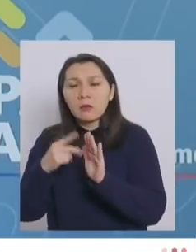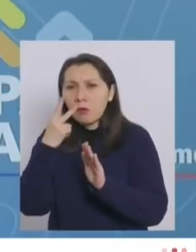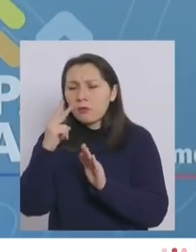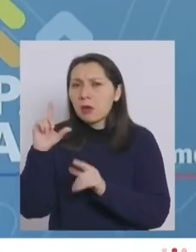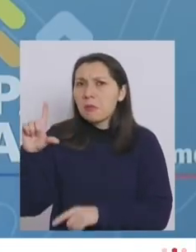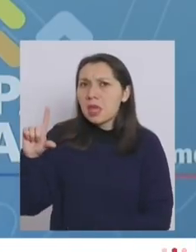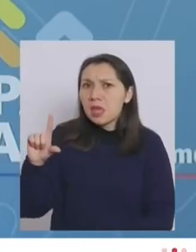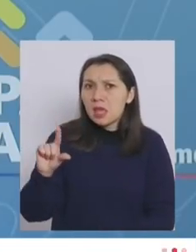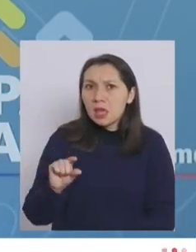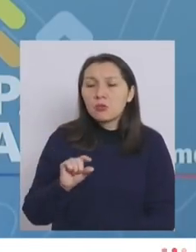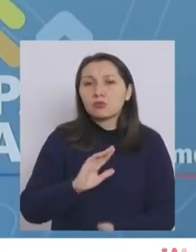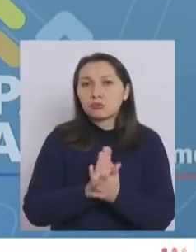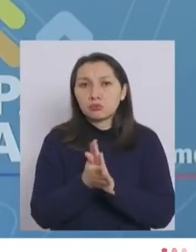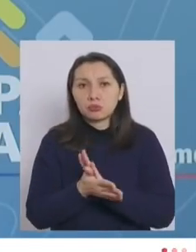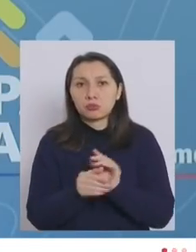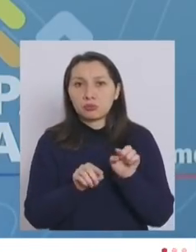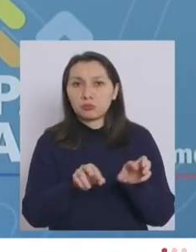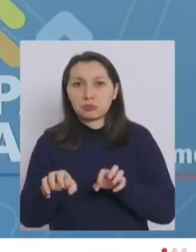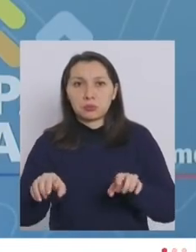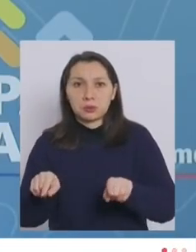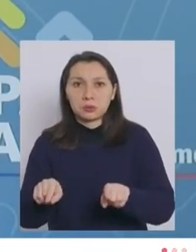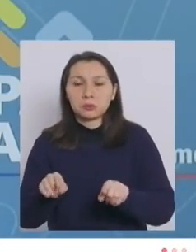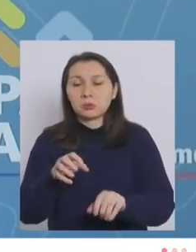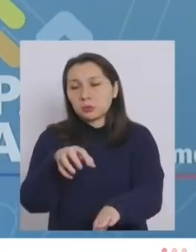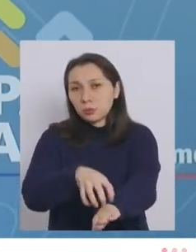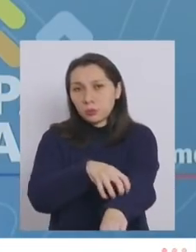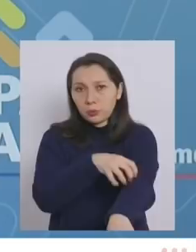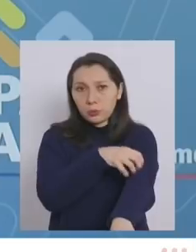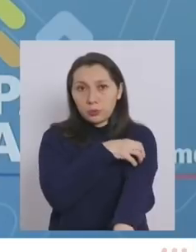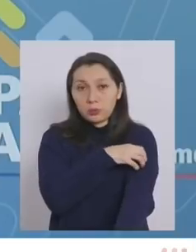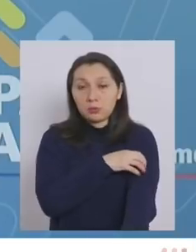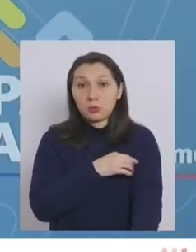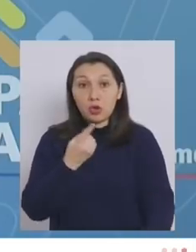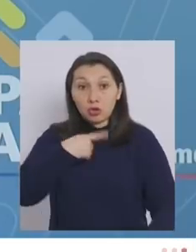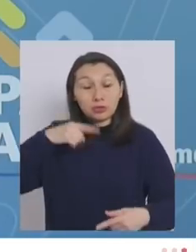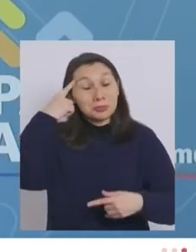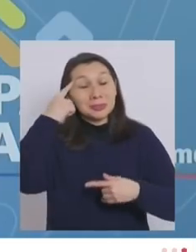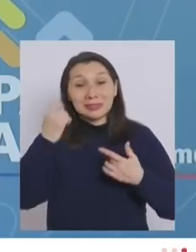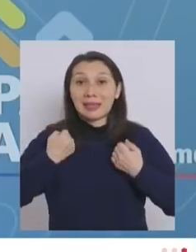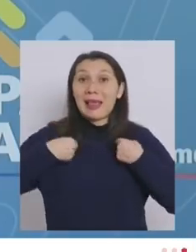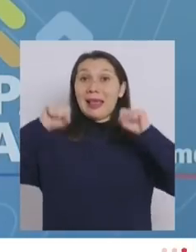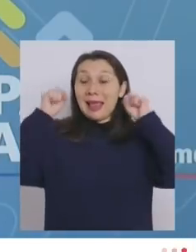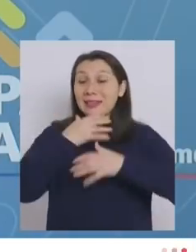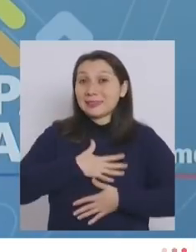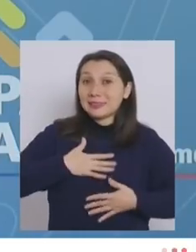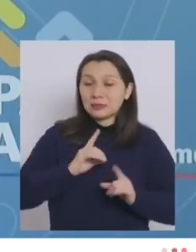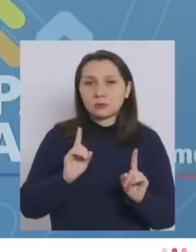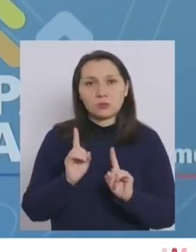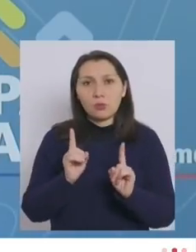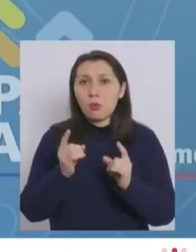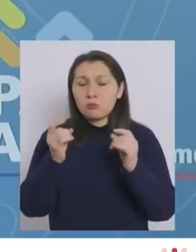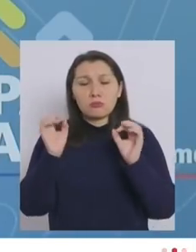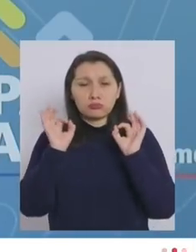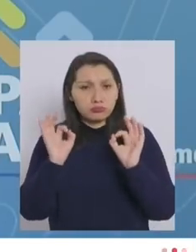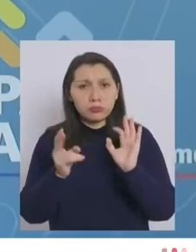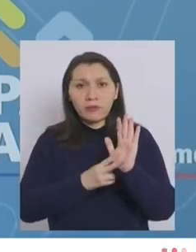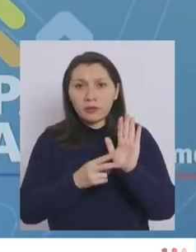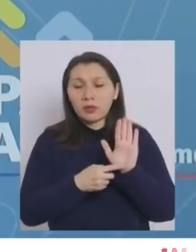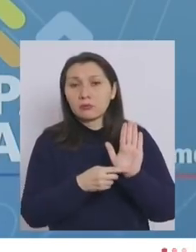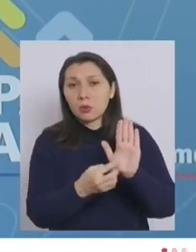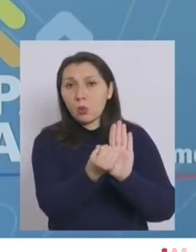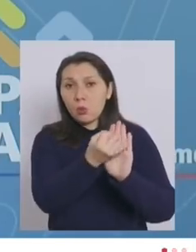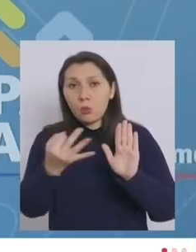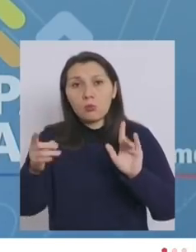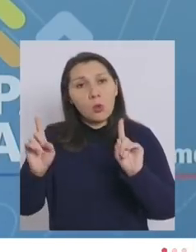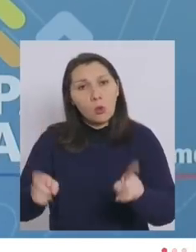la baja en todos los casos, en todas las regiones. No somos triunfalistas, estamos dando las cifras tal como son, así como cuando